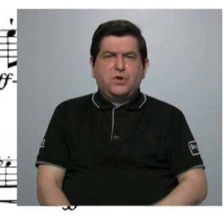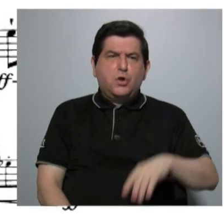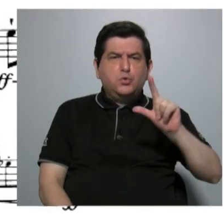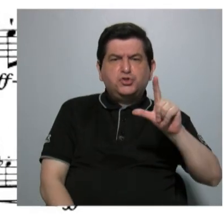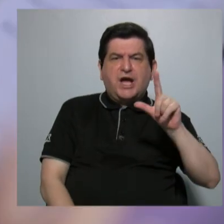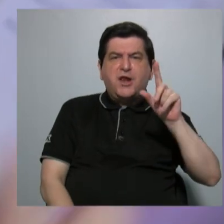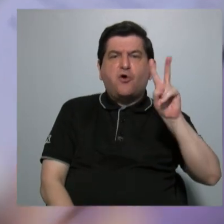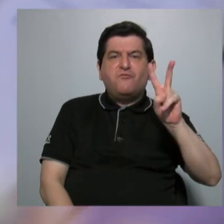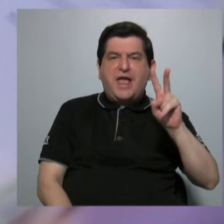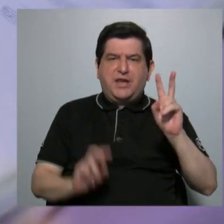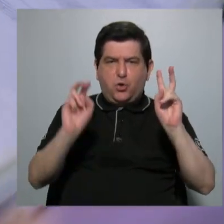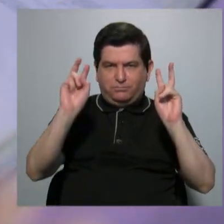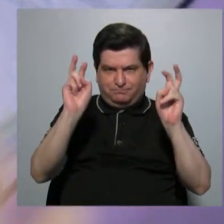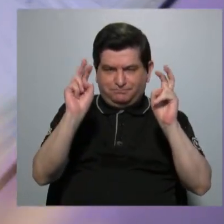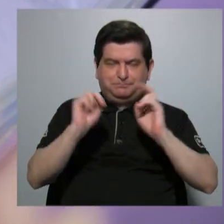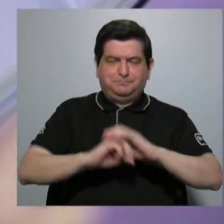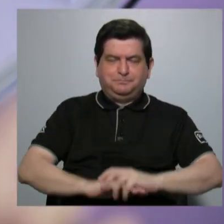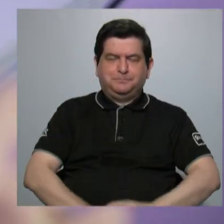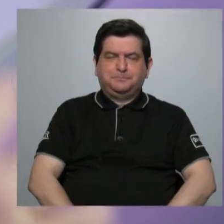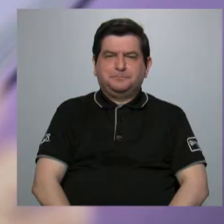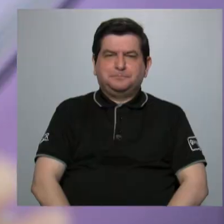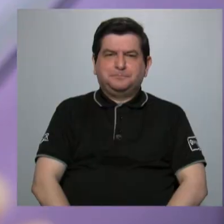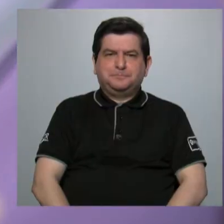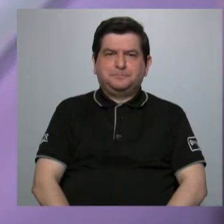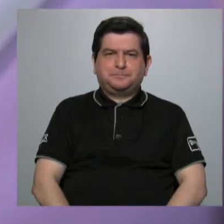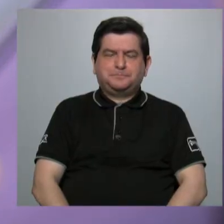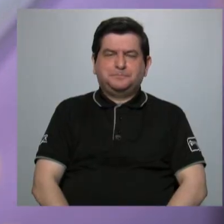Luciano Berio, por ejemplo, ¿verdad?